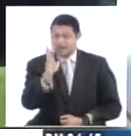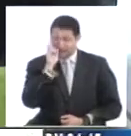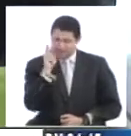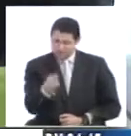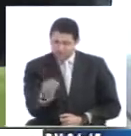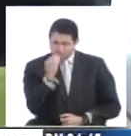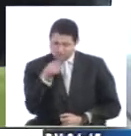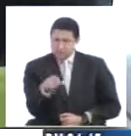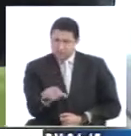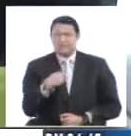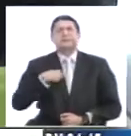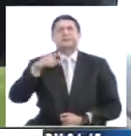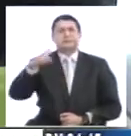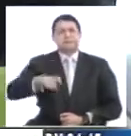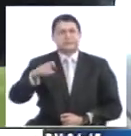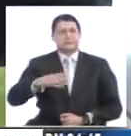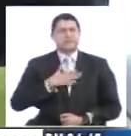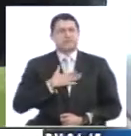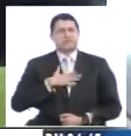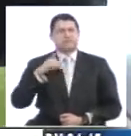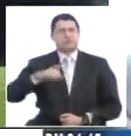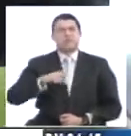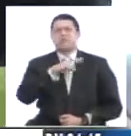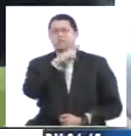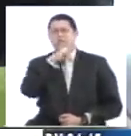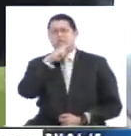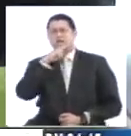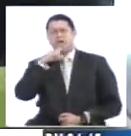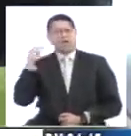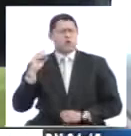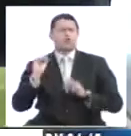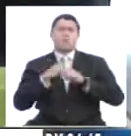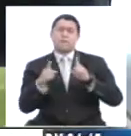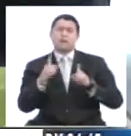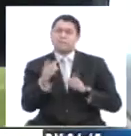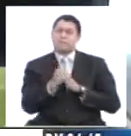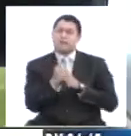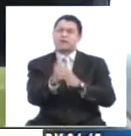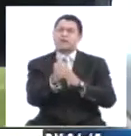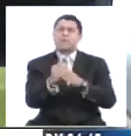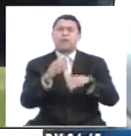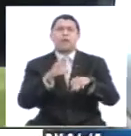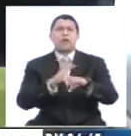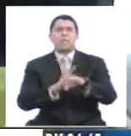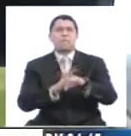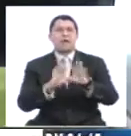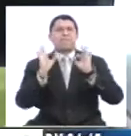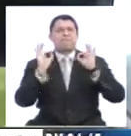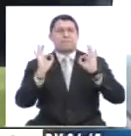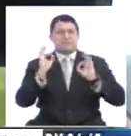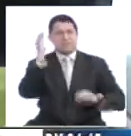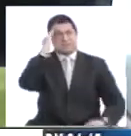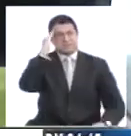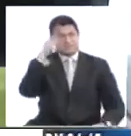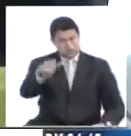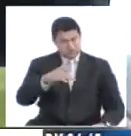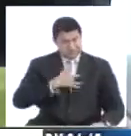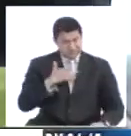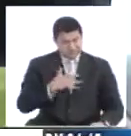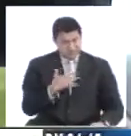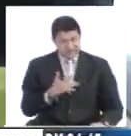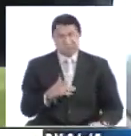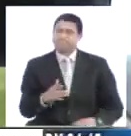como una necesidad uno de los procede más grande del mundo pero siempre guiado por un especialista que sepa realmente lo que tú sientes